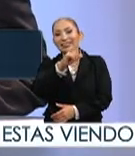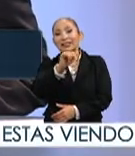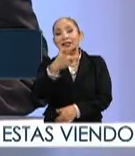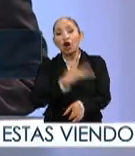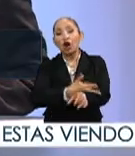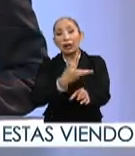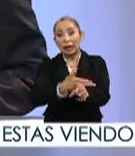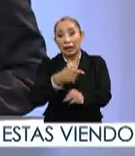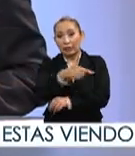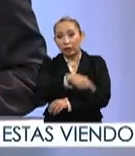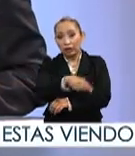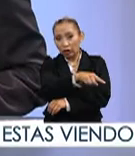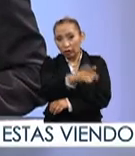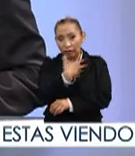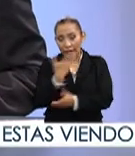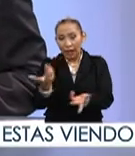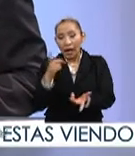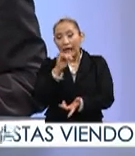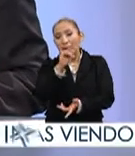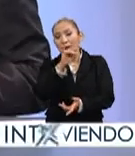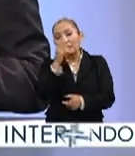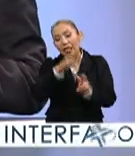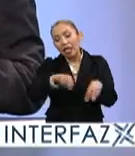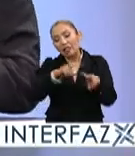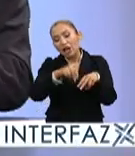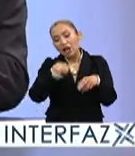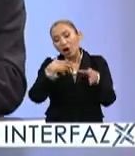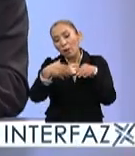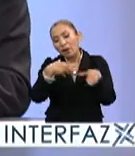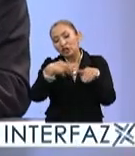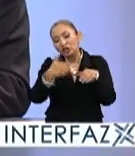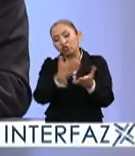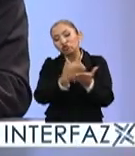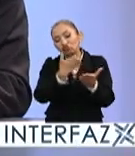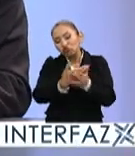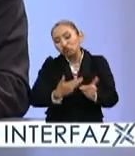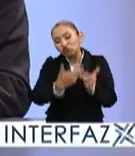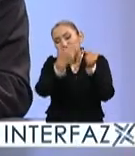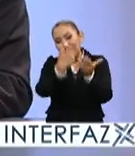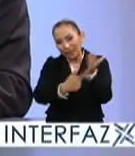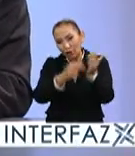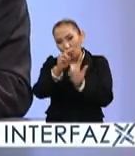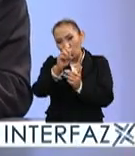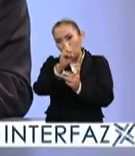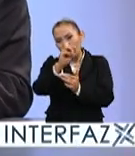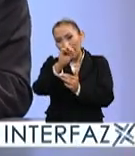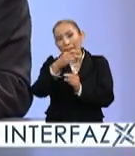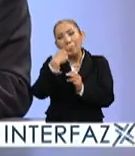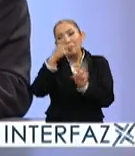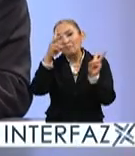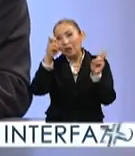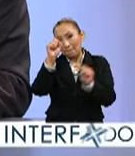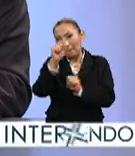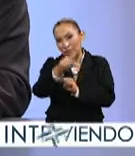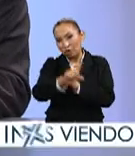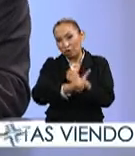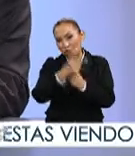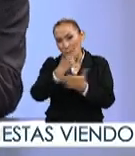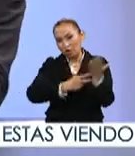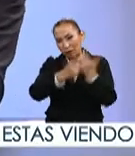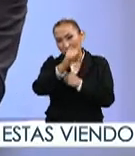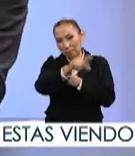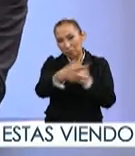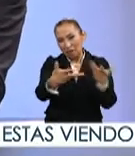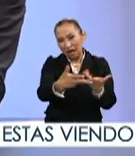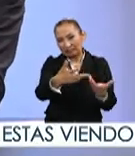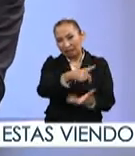es coordinador del Laboratorio de Análisis en Comercio, Economía y Negocios de la UNAM, con quien hablaremos precisamente de las políticas